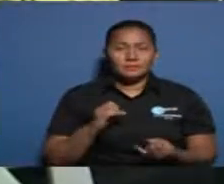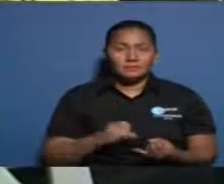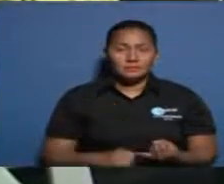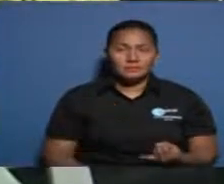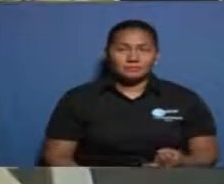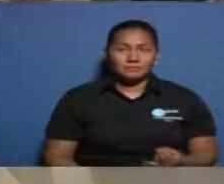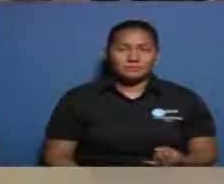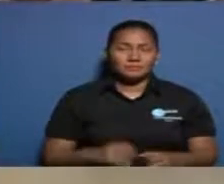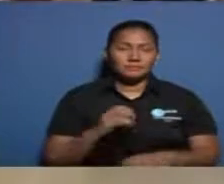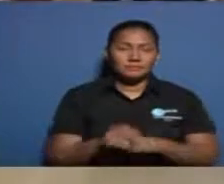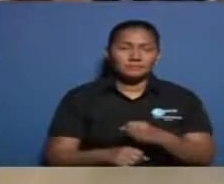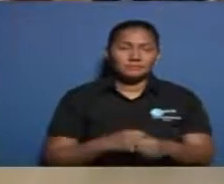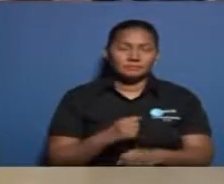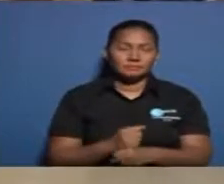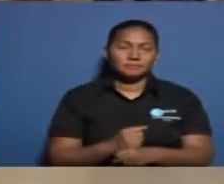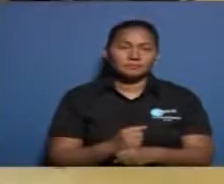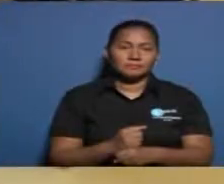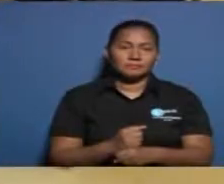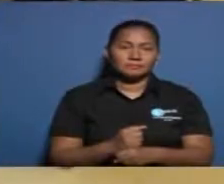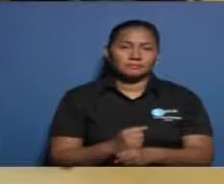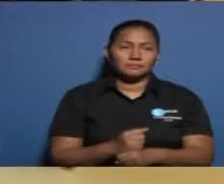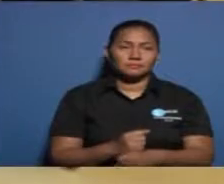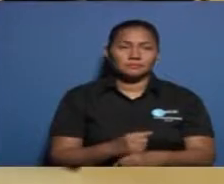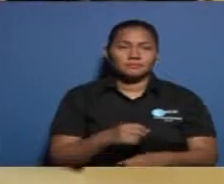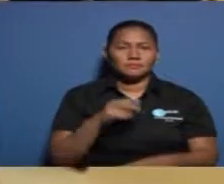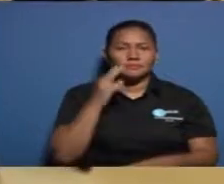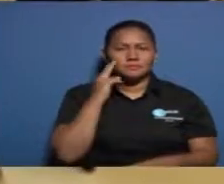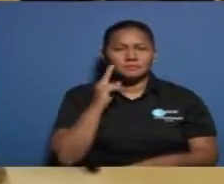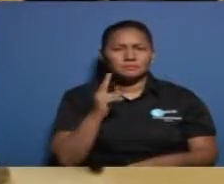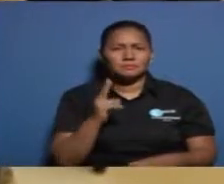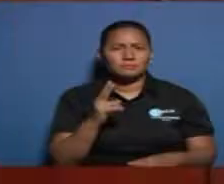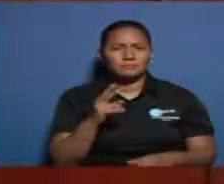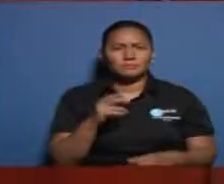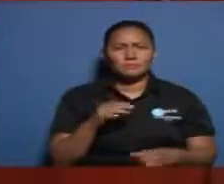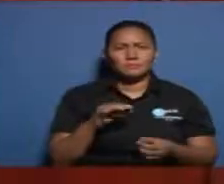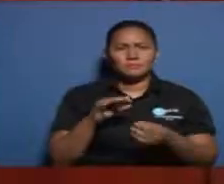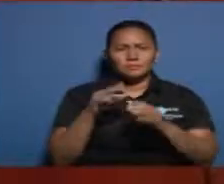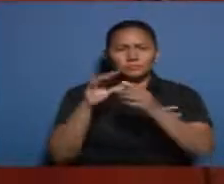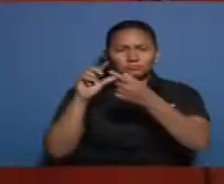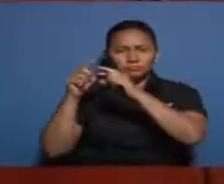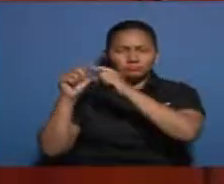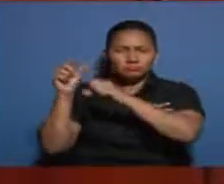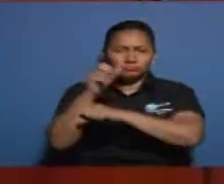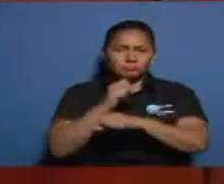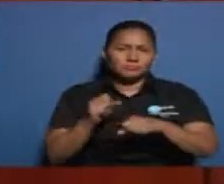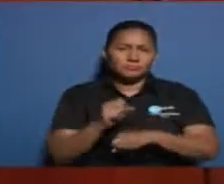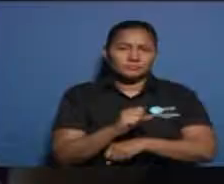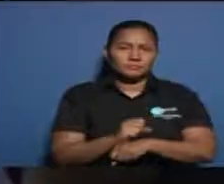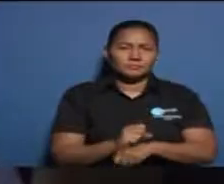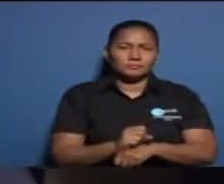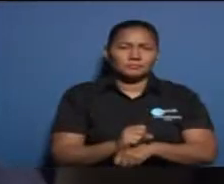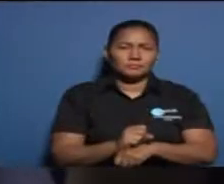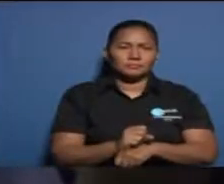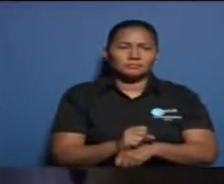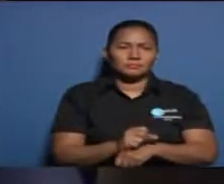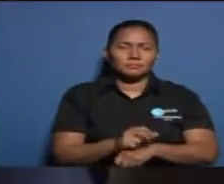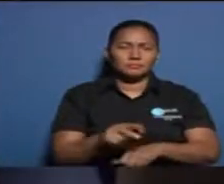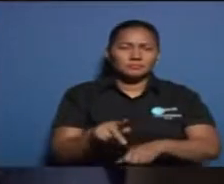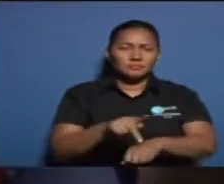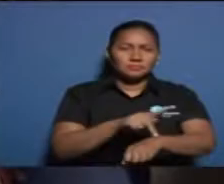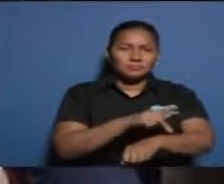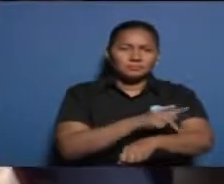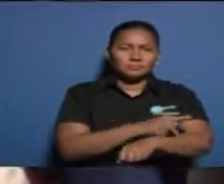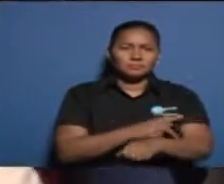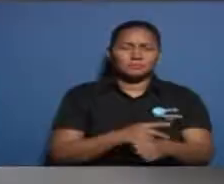notoria la aparición de organizaciones de mujeres en panamá de tipo social gremial o profesional que velan por reivindicar el papel